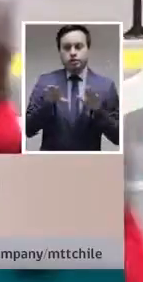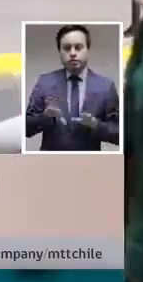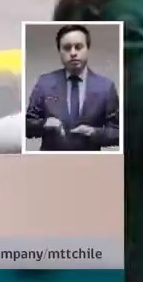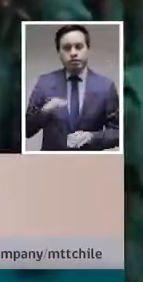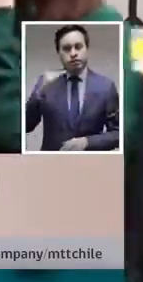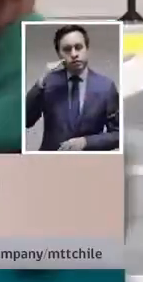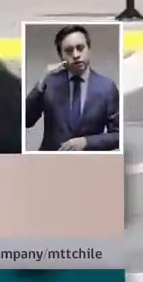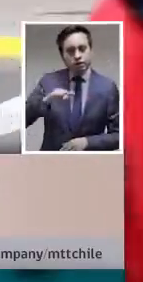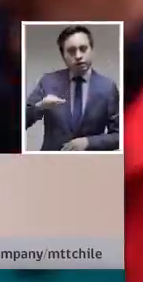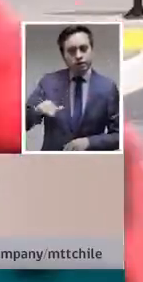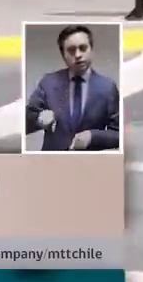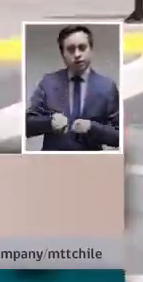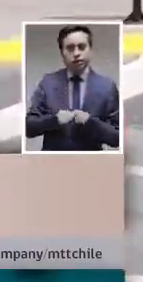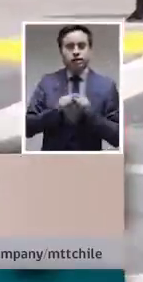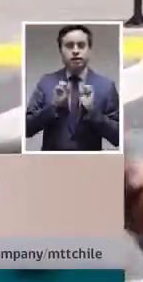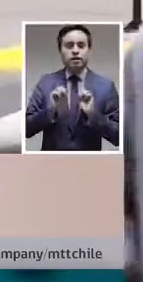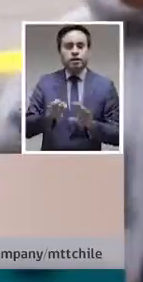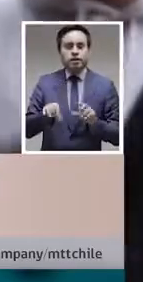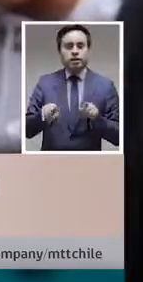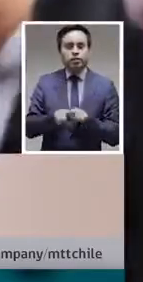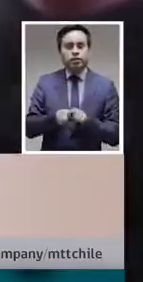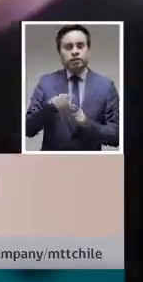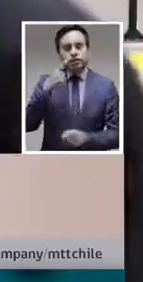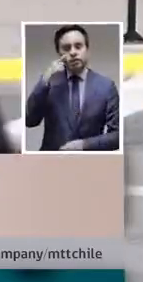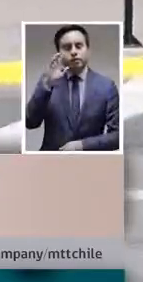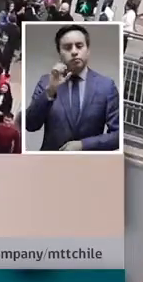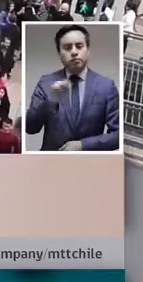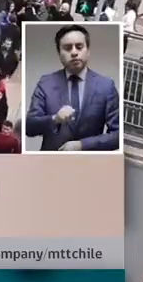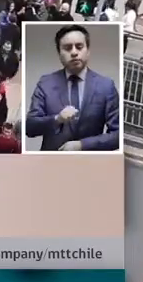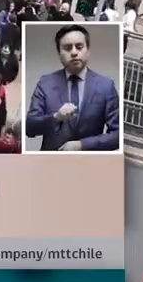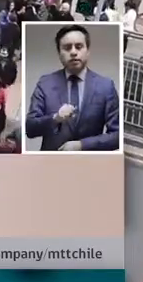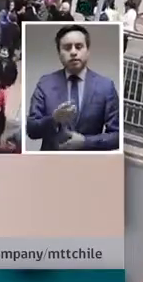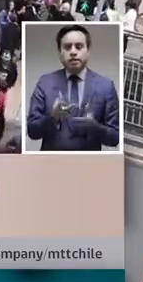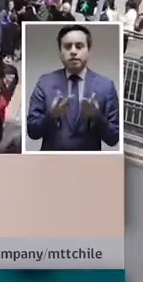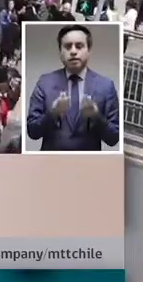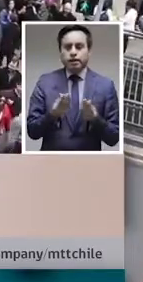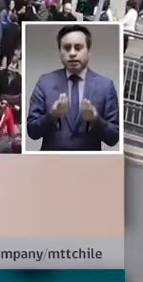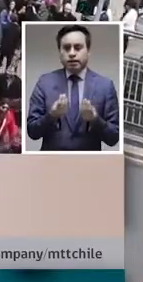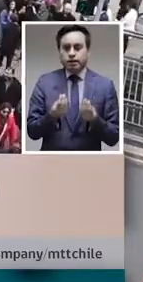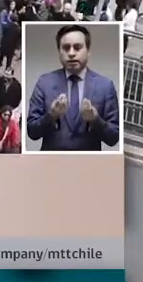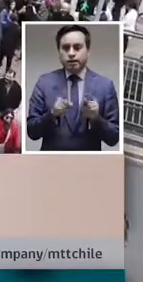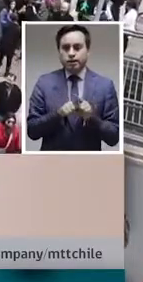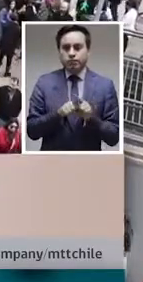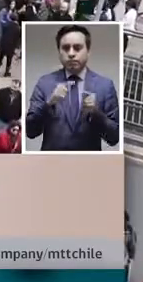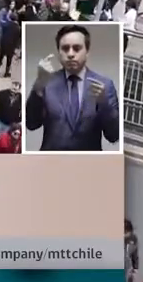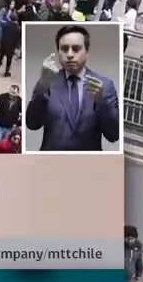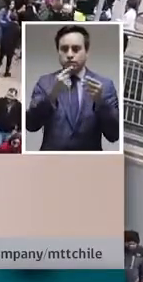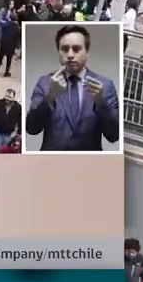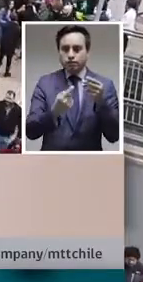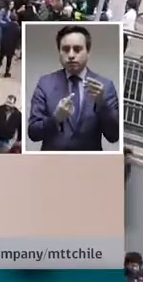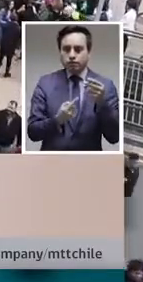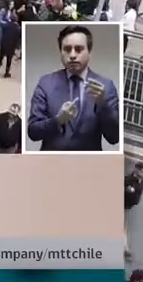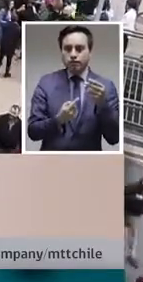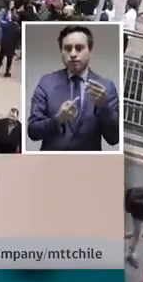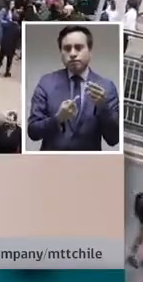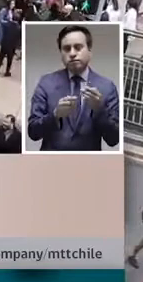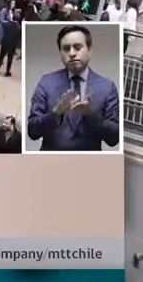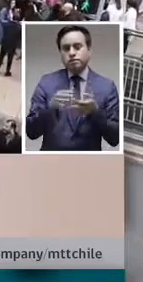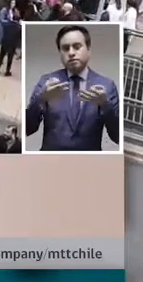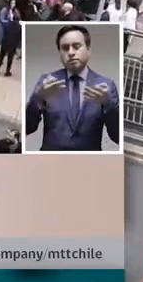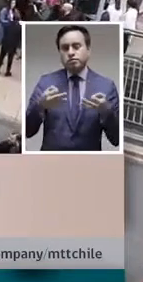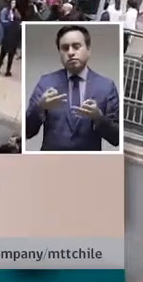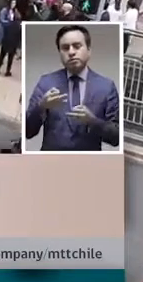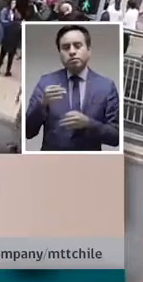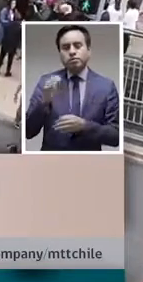infantil, para entrenarlos en reconocer la calidad y las especificaciones que hacen más seguros